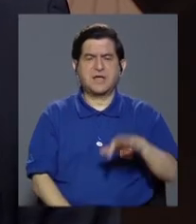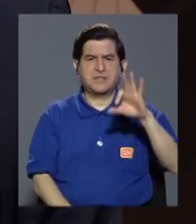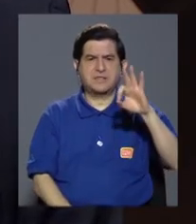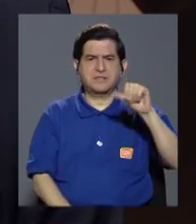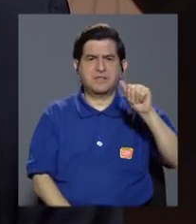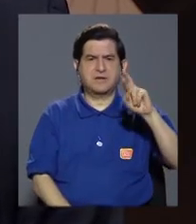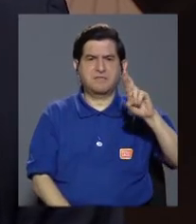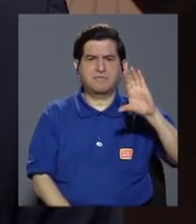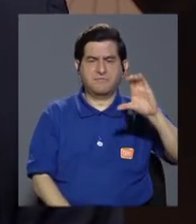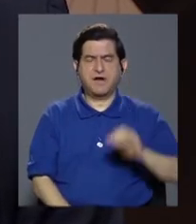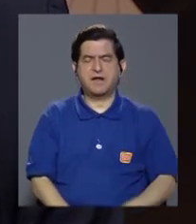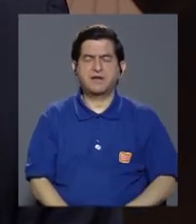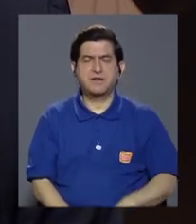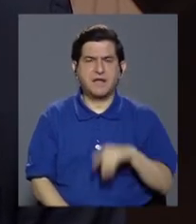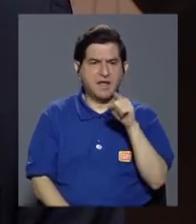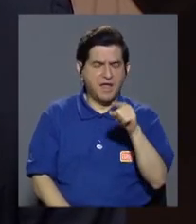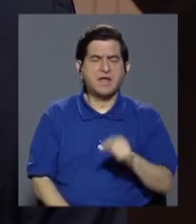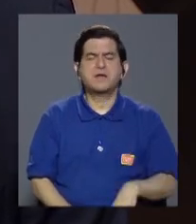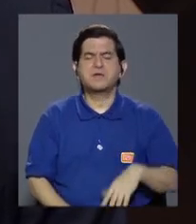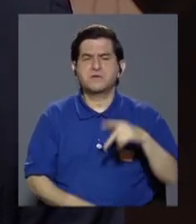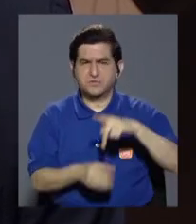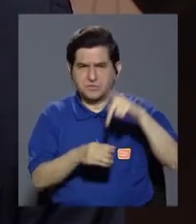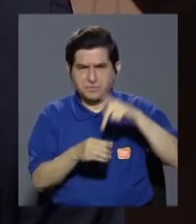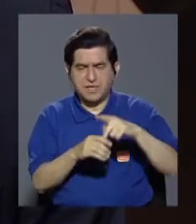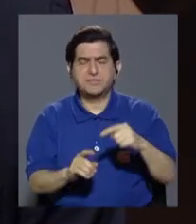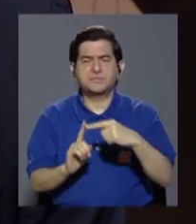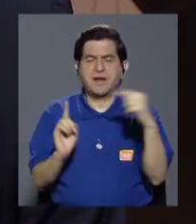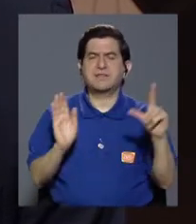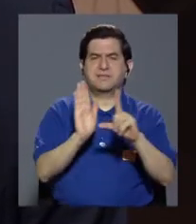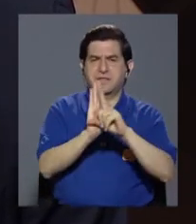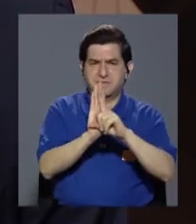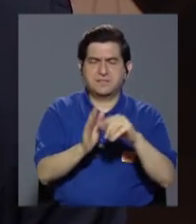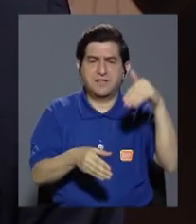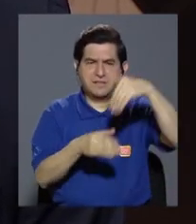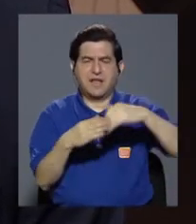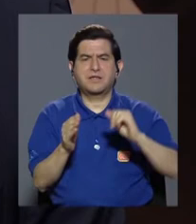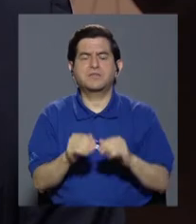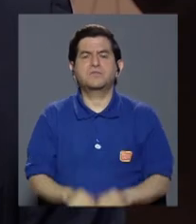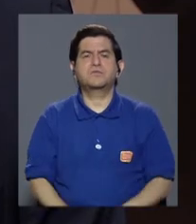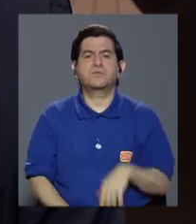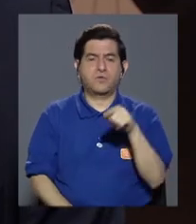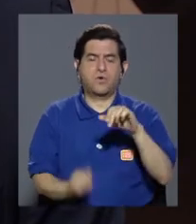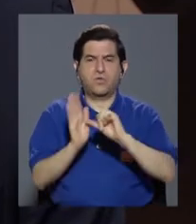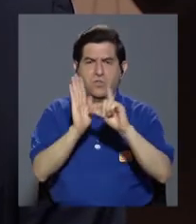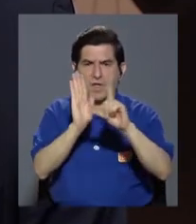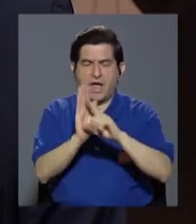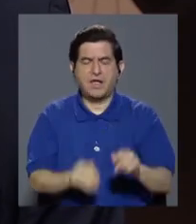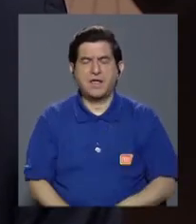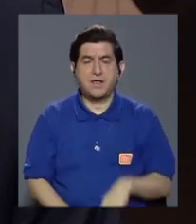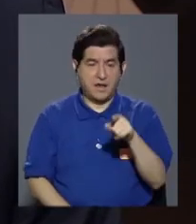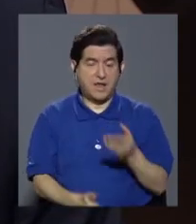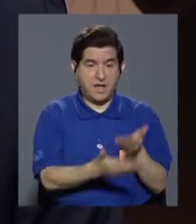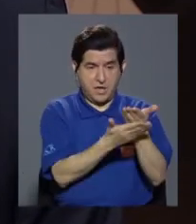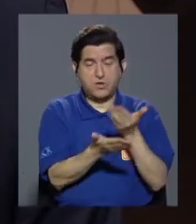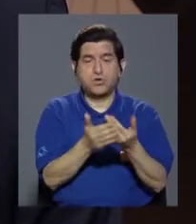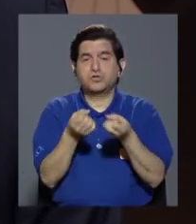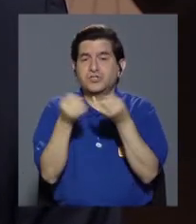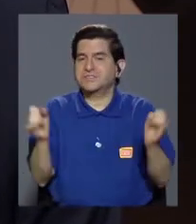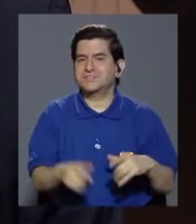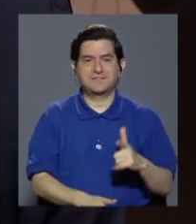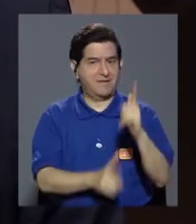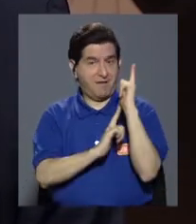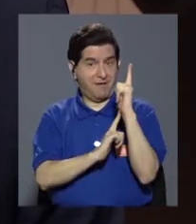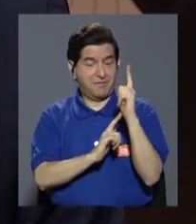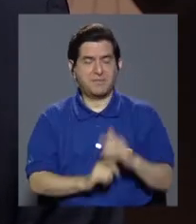farc y 5 como senadores y como representantes y actúan hoy desde la legalidad en el congreso haciendo propuestas fuera de las armas eso